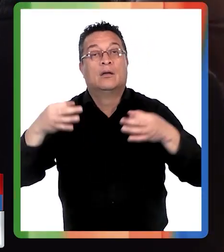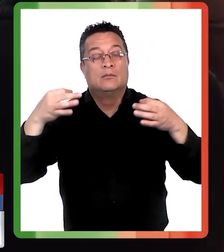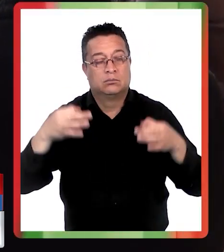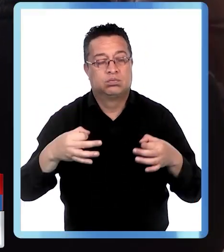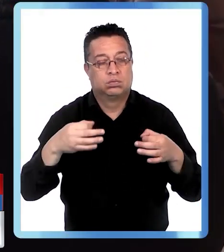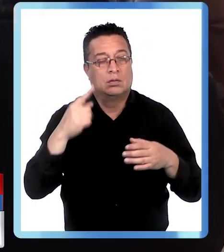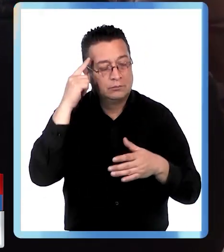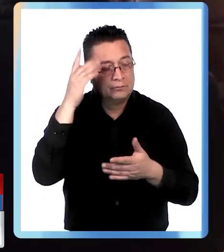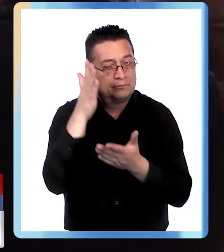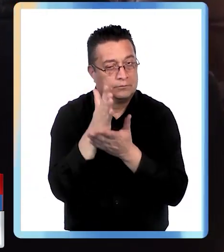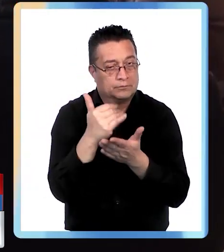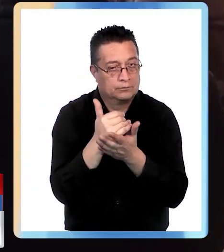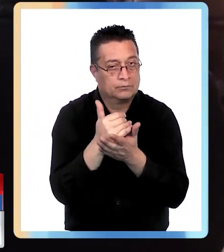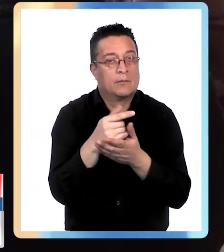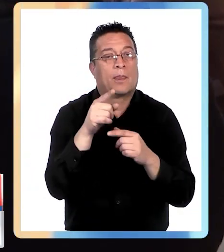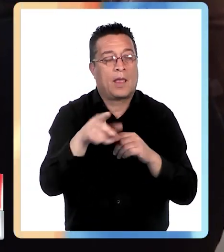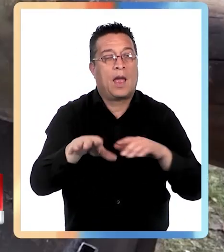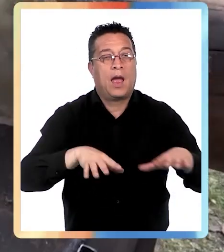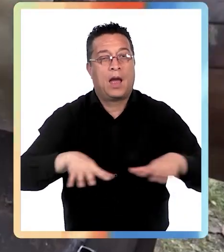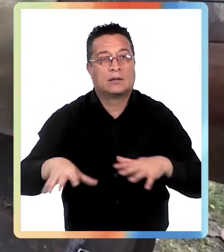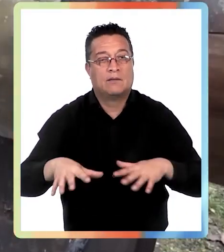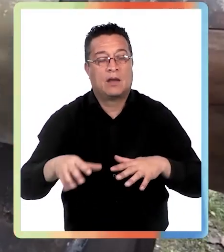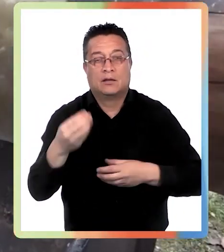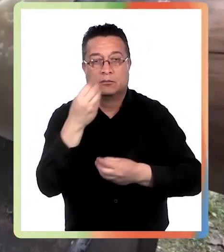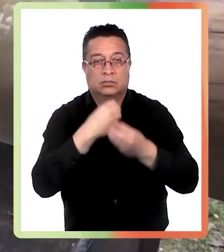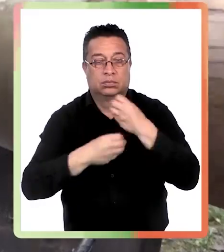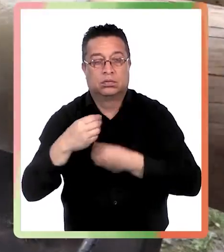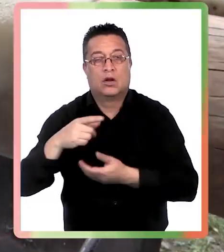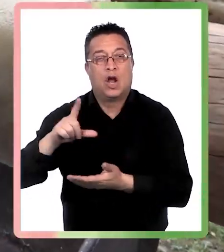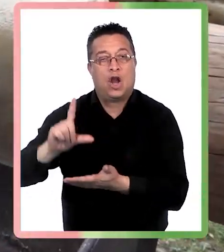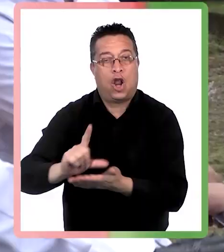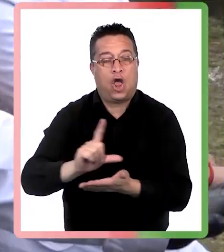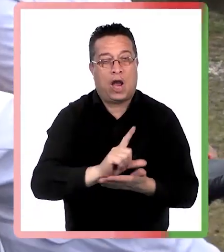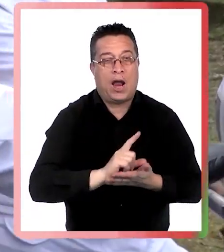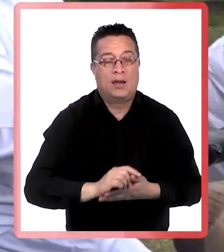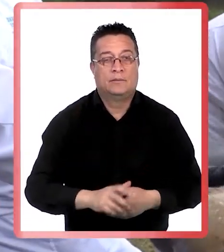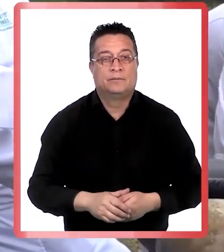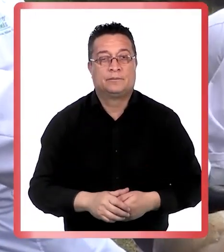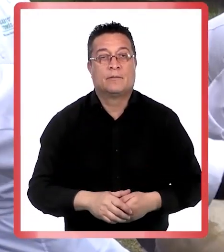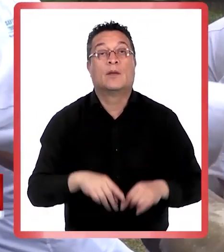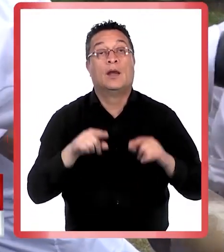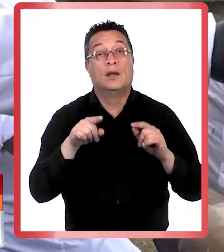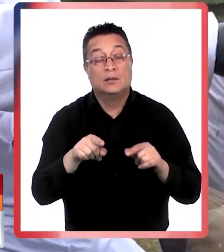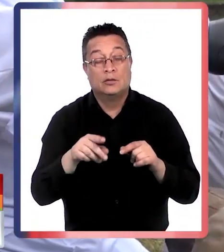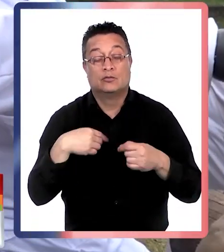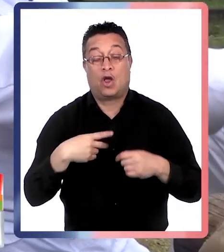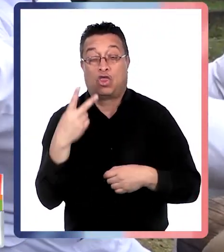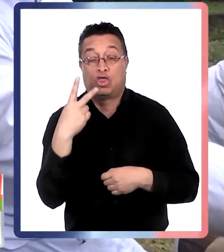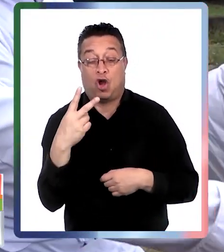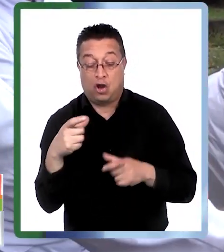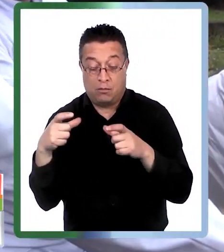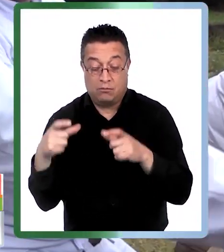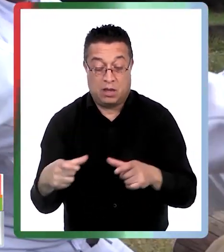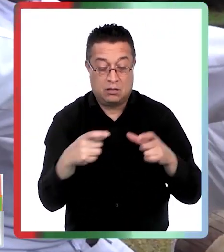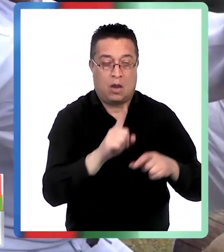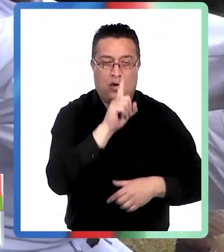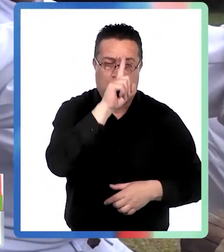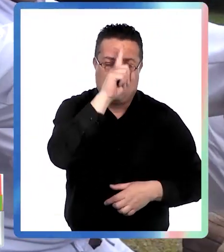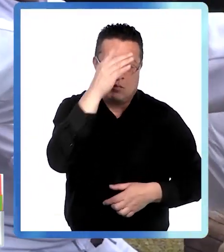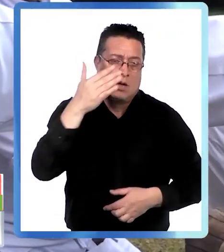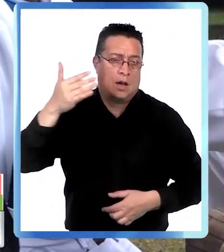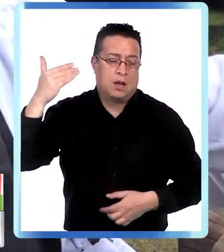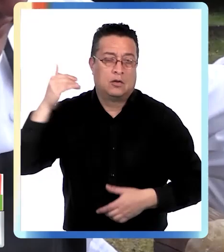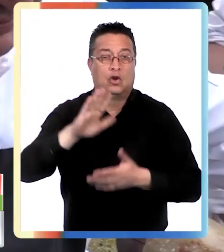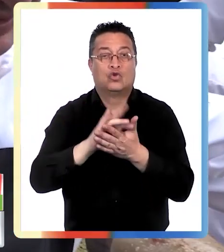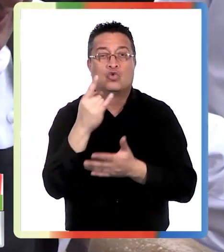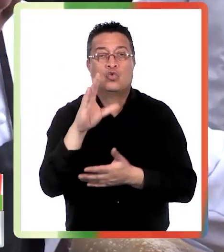criterios de pertenencia para las actividades gastronómicas locales estamos haciendo un plato dos platos tradicionales aquí una es